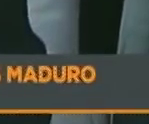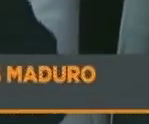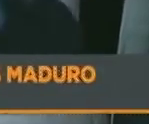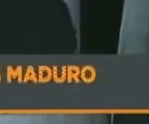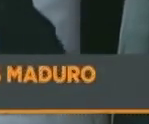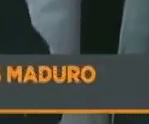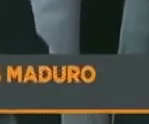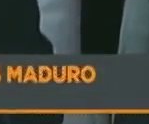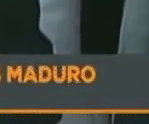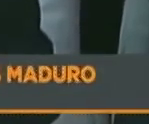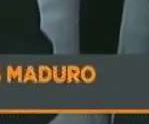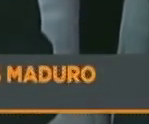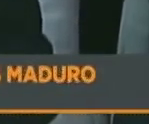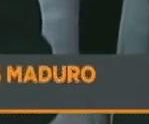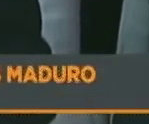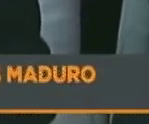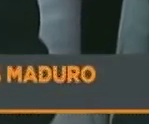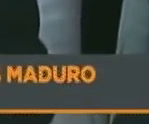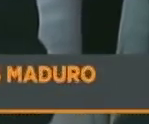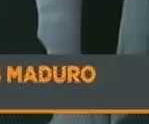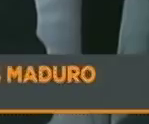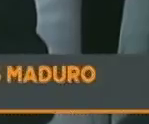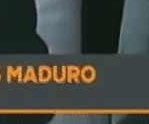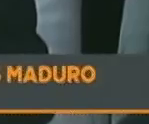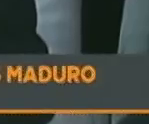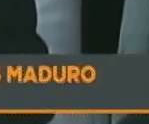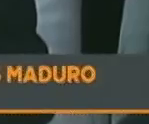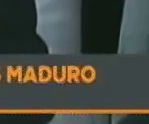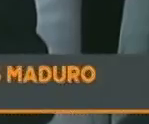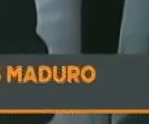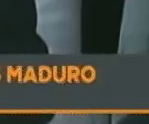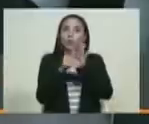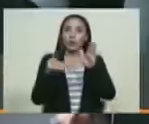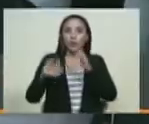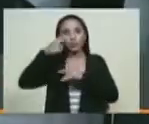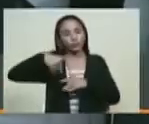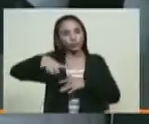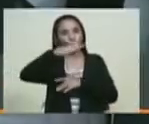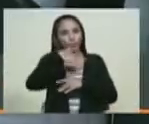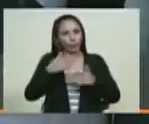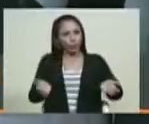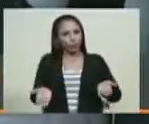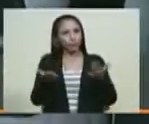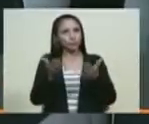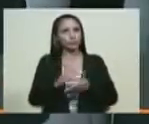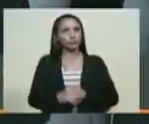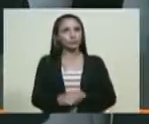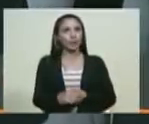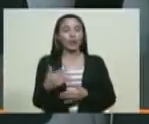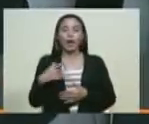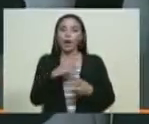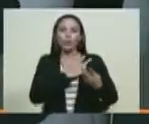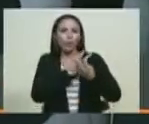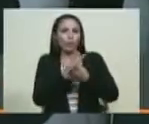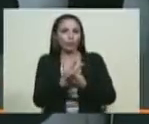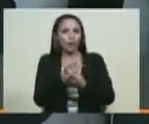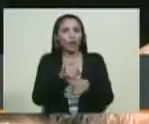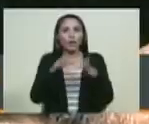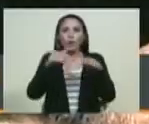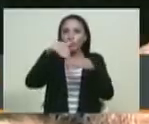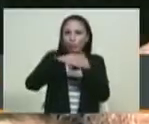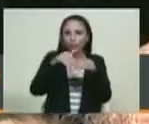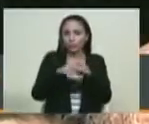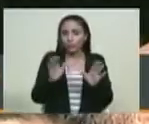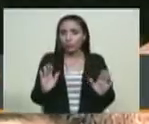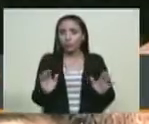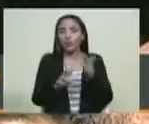venezolano, constitucional y legítimo, para el hecho del pueblo ejercer la voluntad y la soberanía popular en